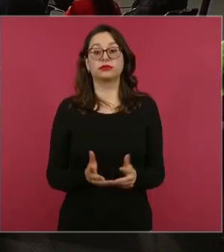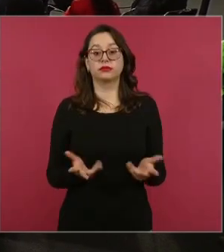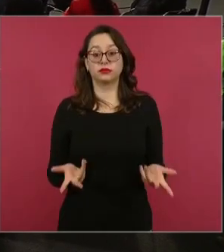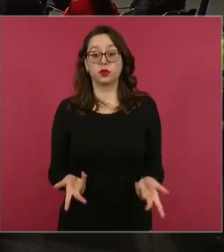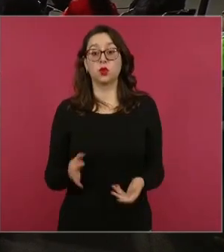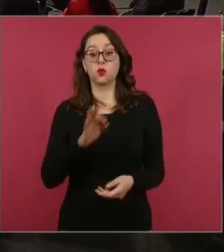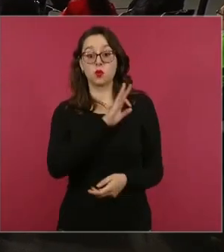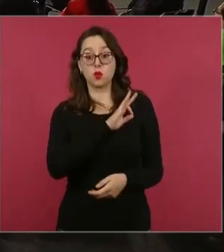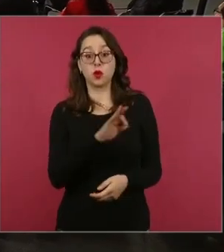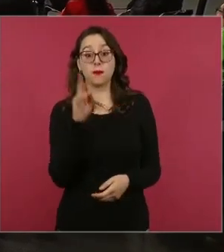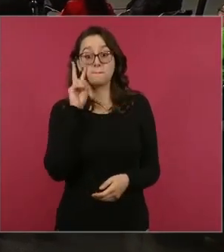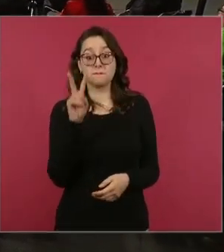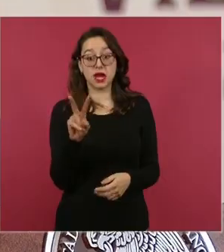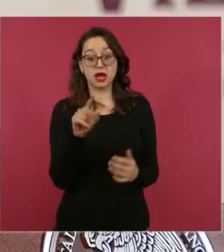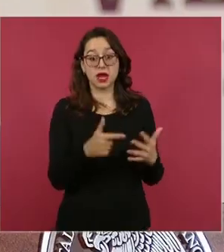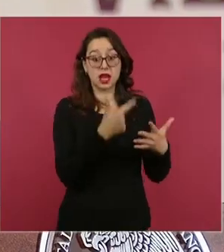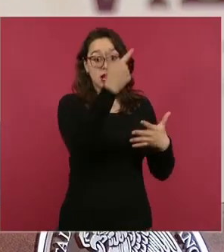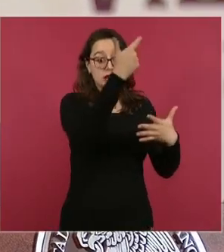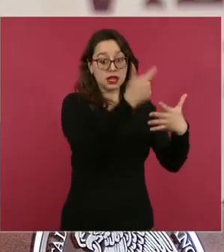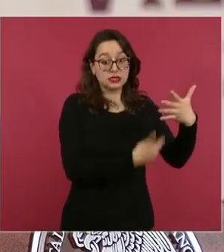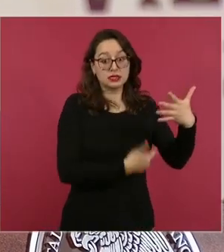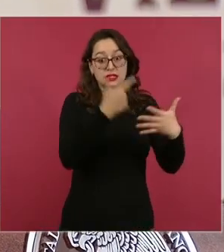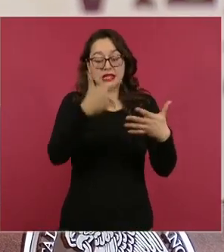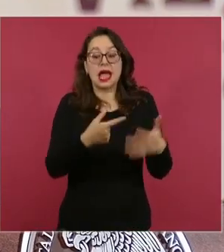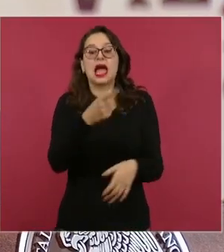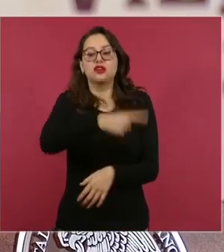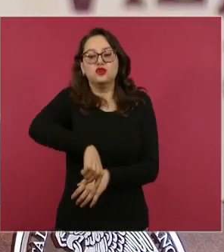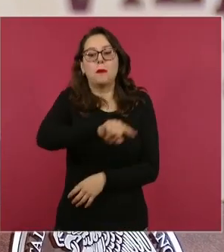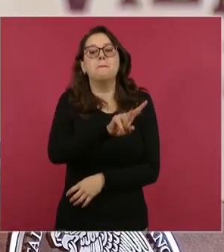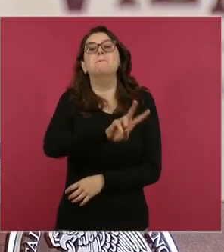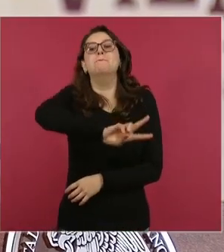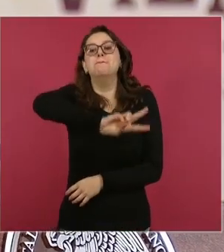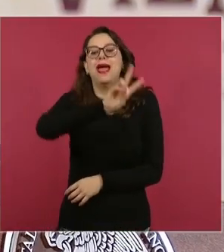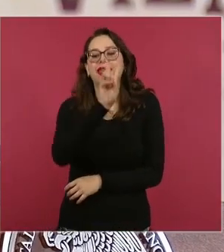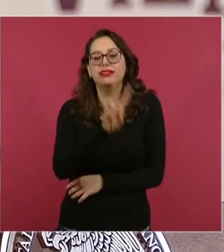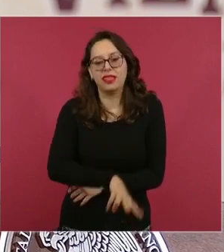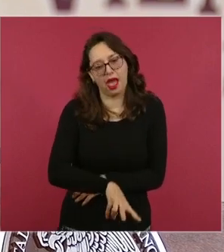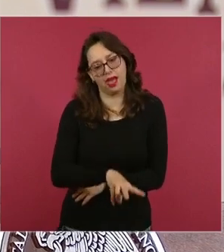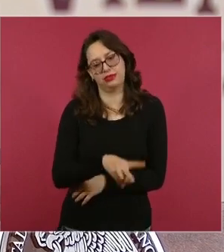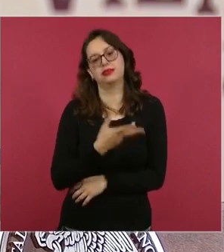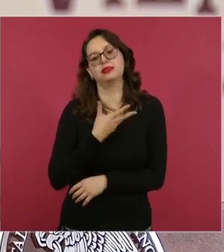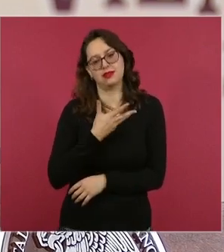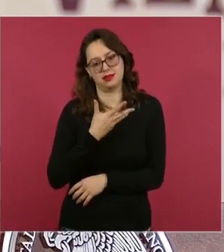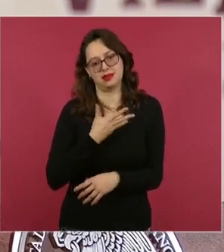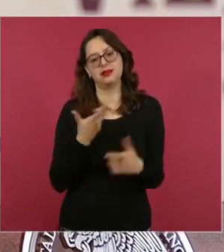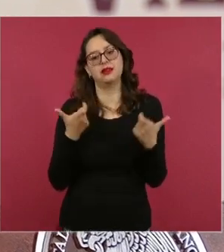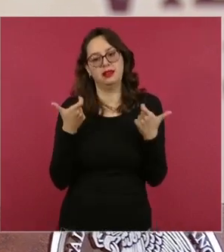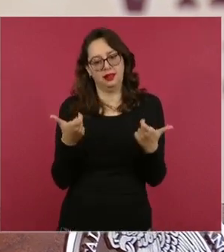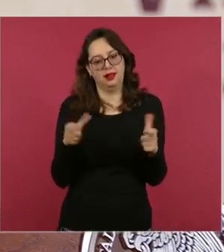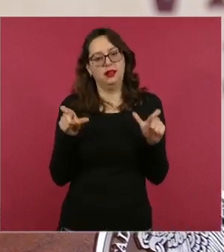dan cuenta esto es este